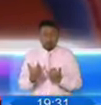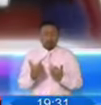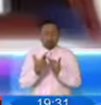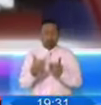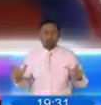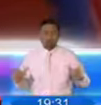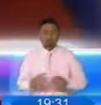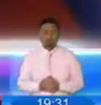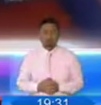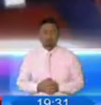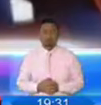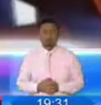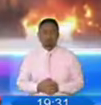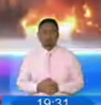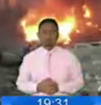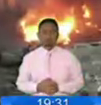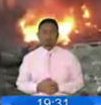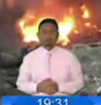completamente habilitada.